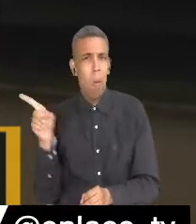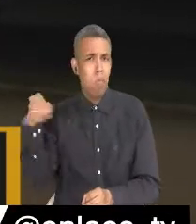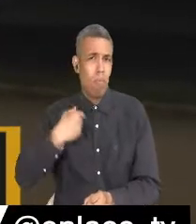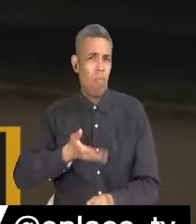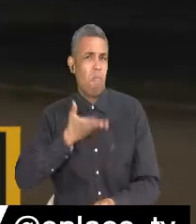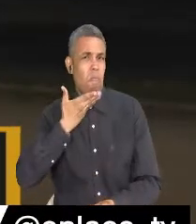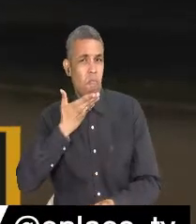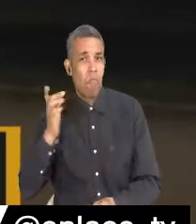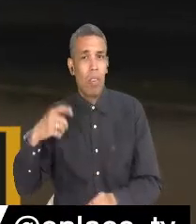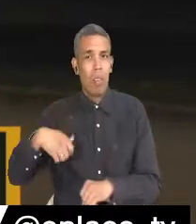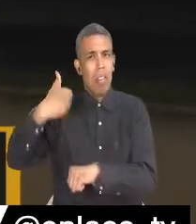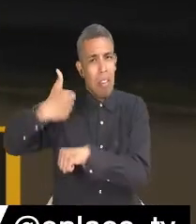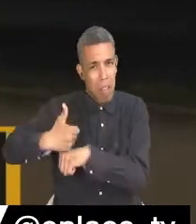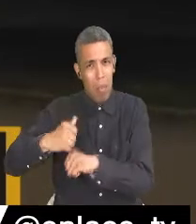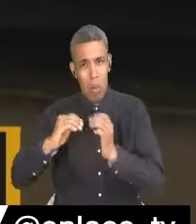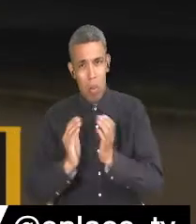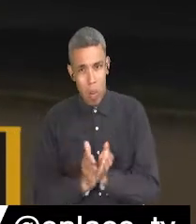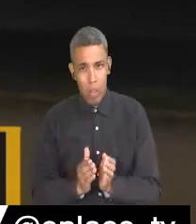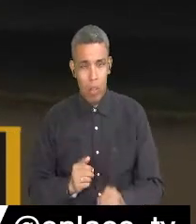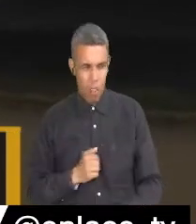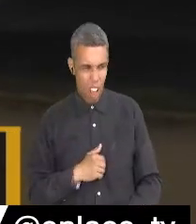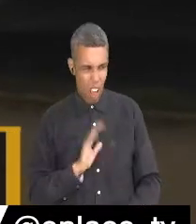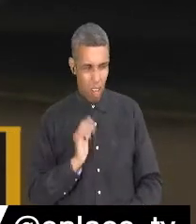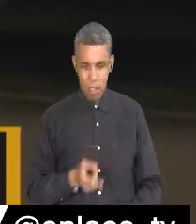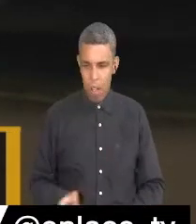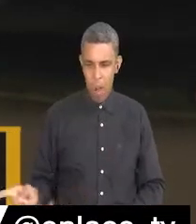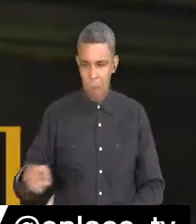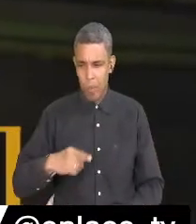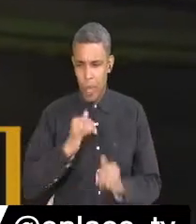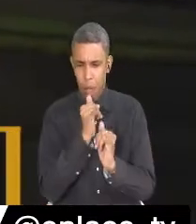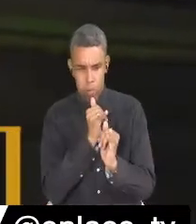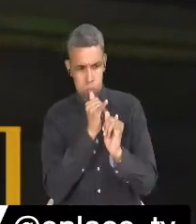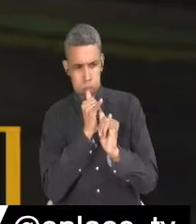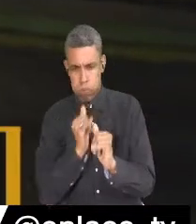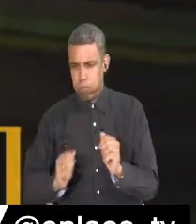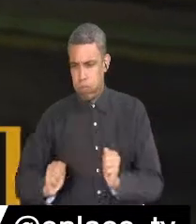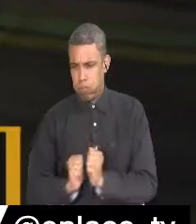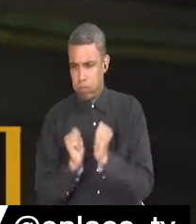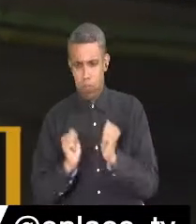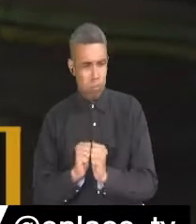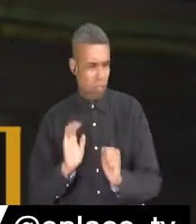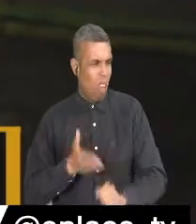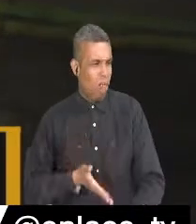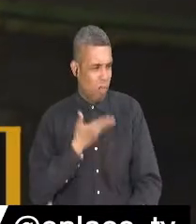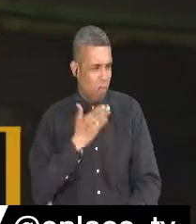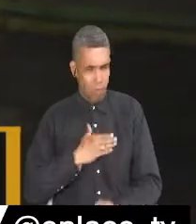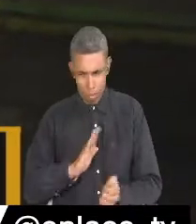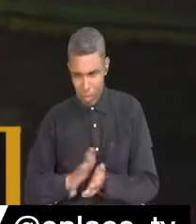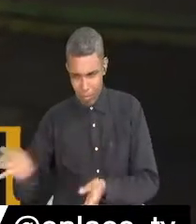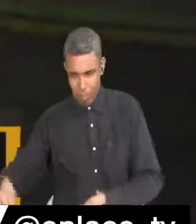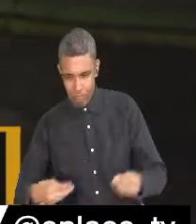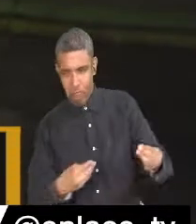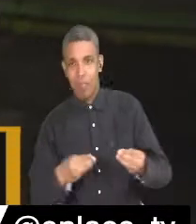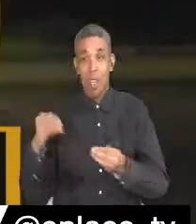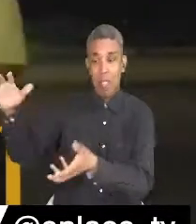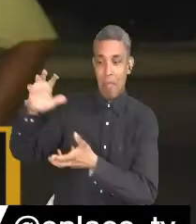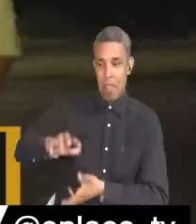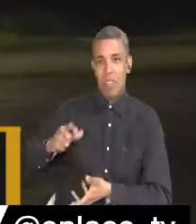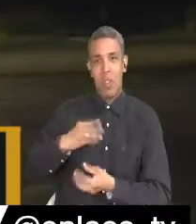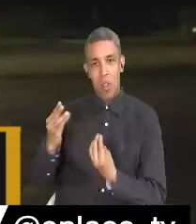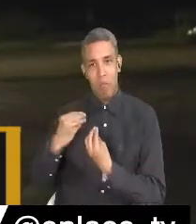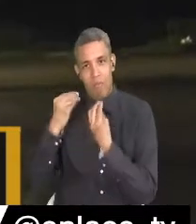los ceden para nosotros poder acá, nos los prestan para poder seguir ensayando con la banda. Estos jóvenes en su mayoría viven en las comunas más vulnerables de la